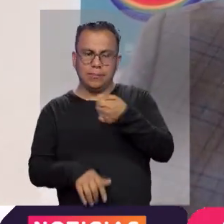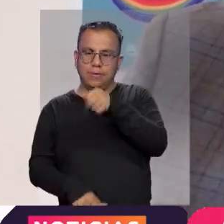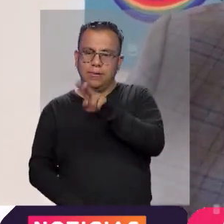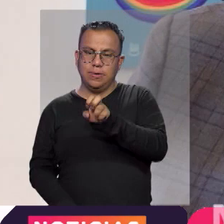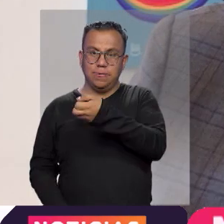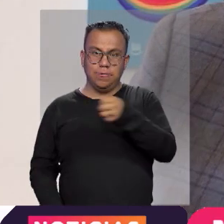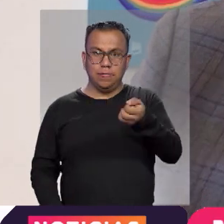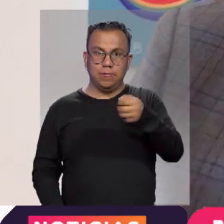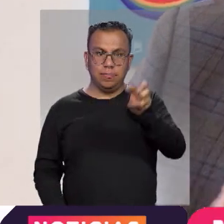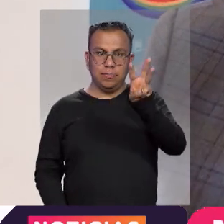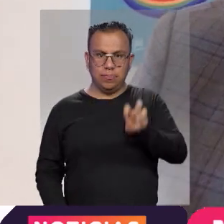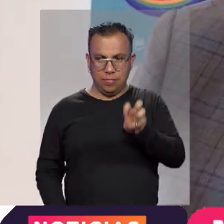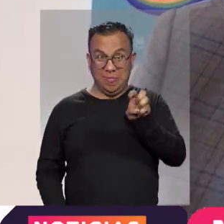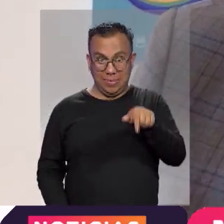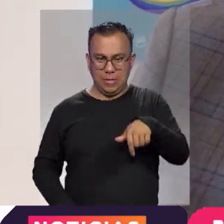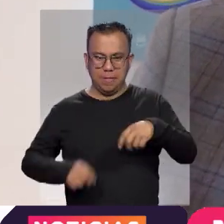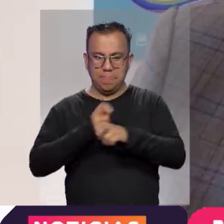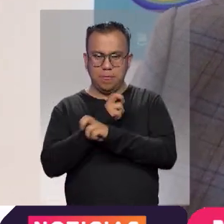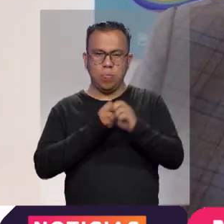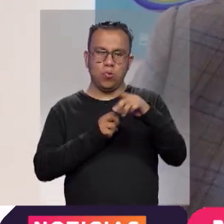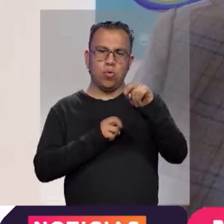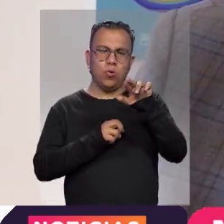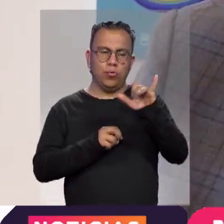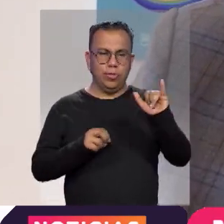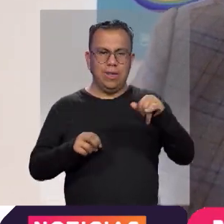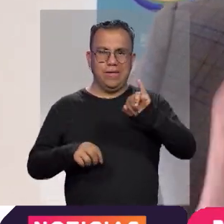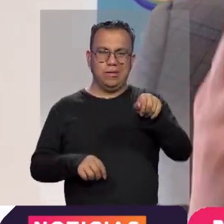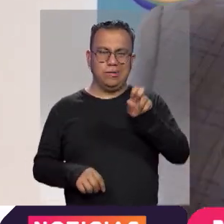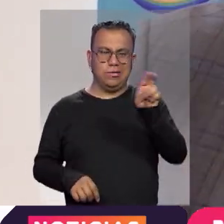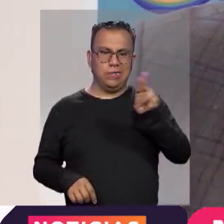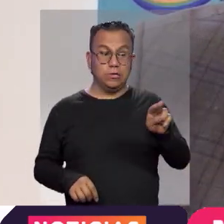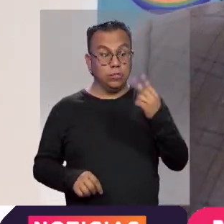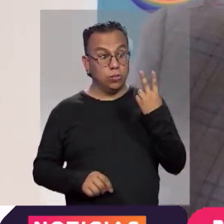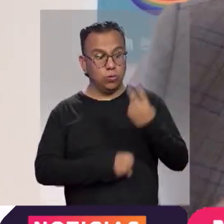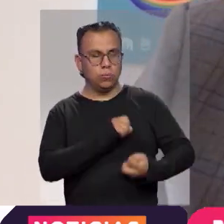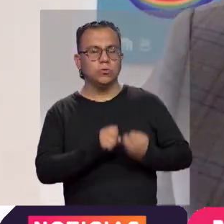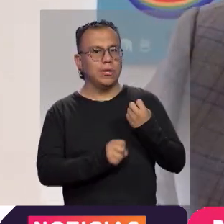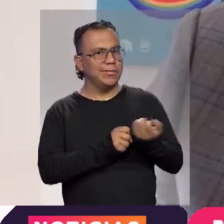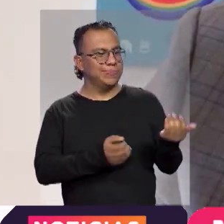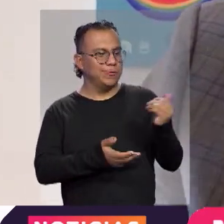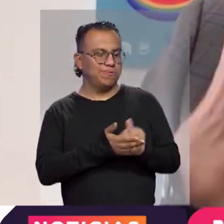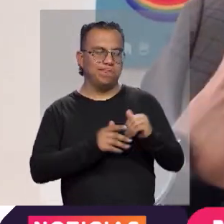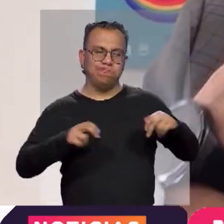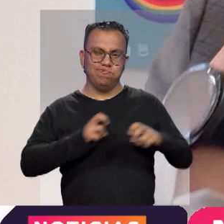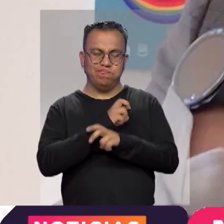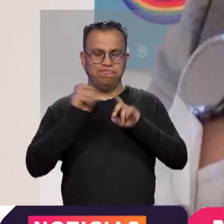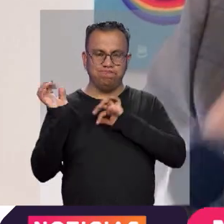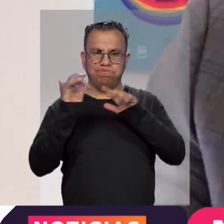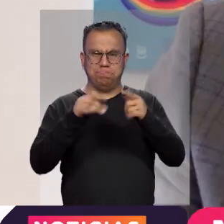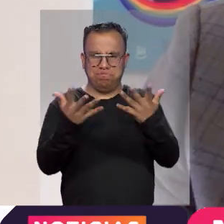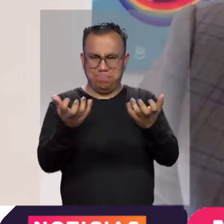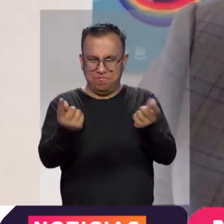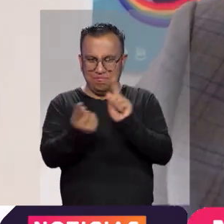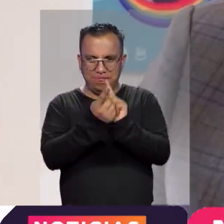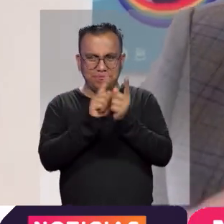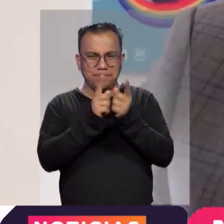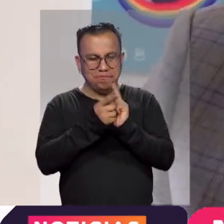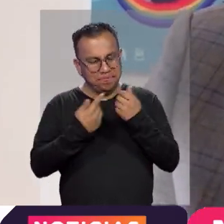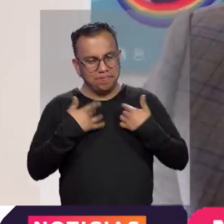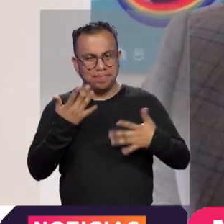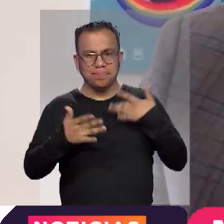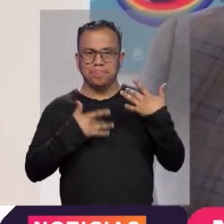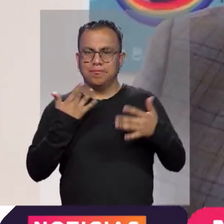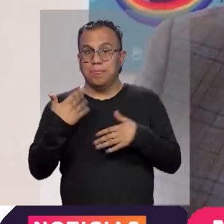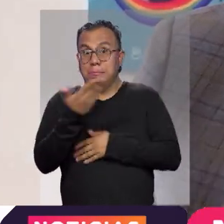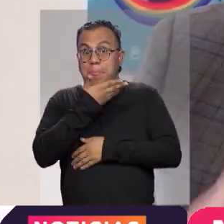y 18 de septiembre al parque el country para disfrutar de jazz al parque después de dos años volvemos al parque y queremos verlos a todos allí para disfrutar